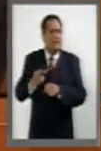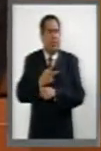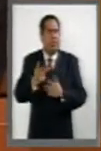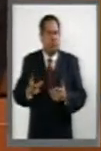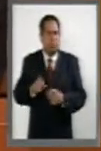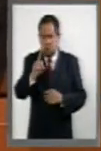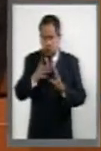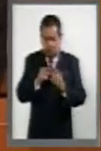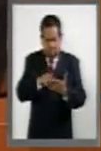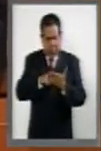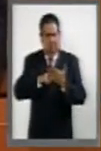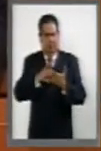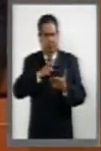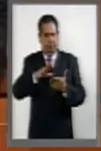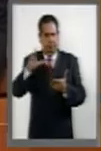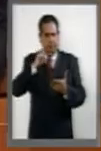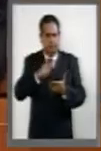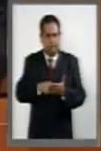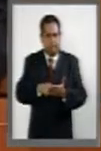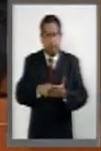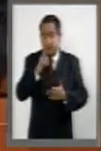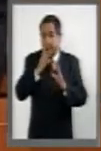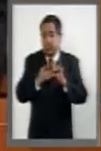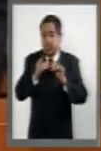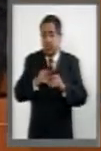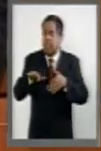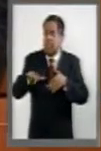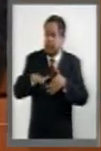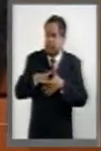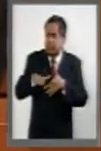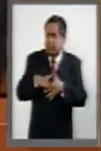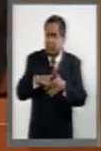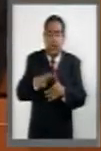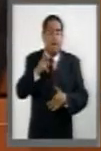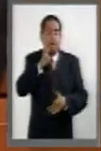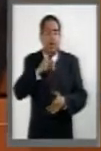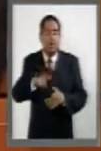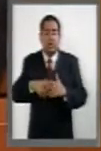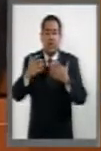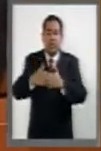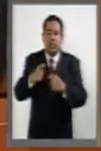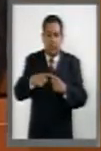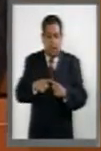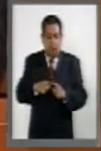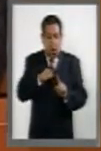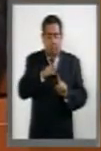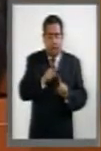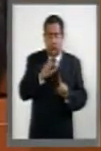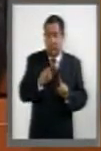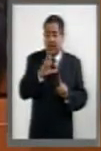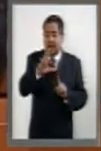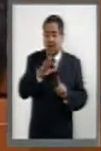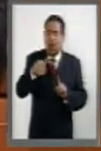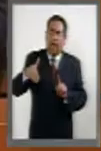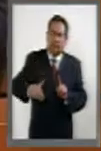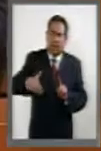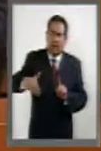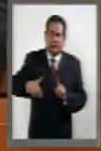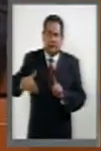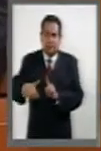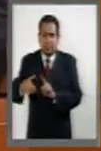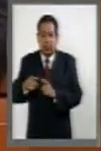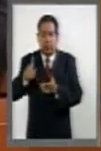un dato que llama la atención. Según el índice de frecuencia de accidentes de Pemex, la empresa pasó de 0.35 incidentes con